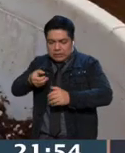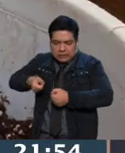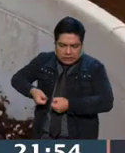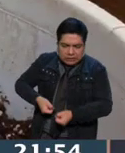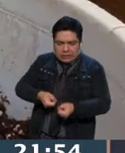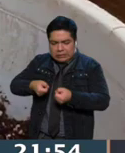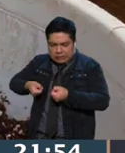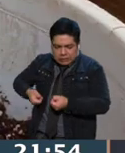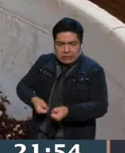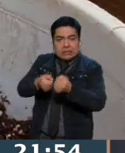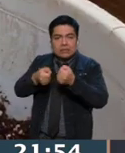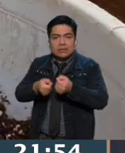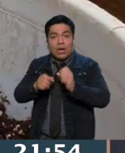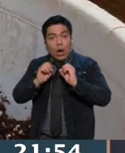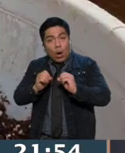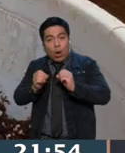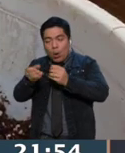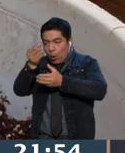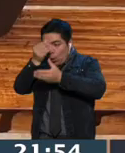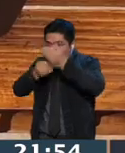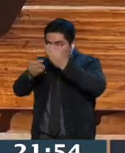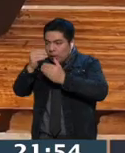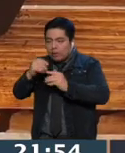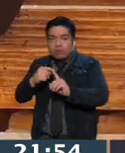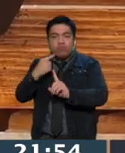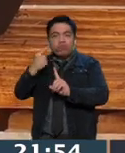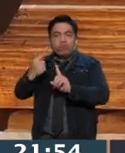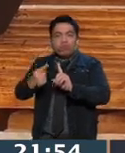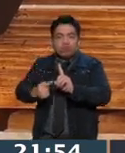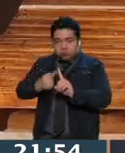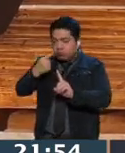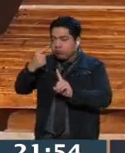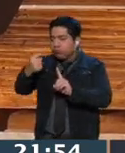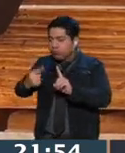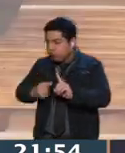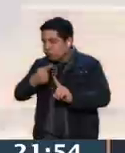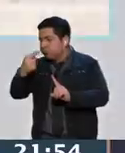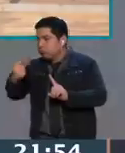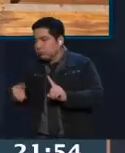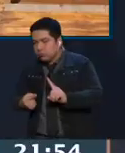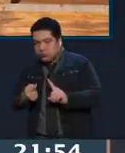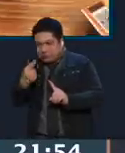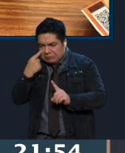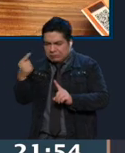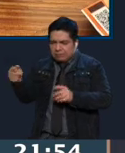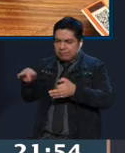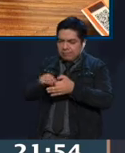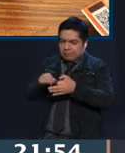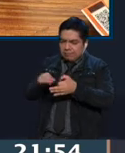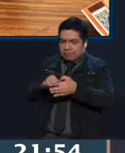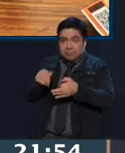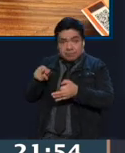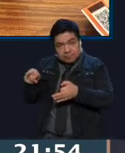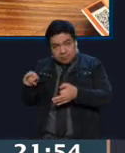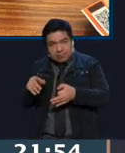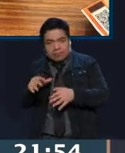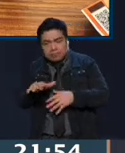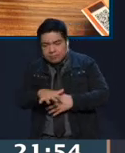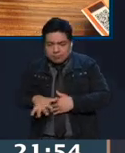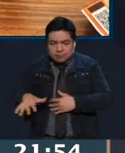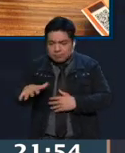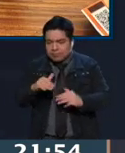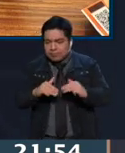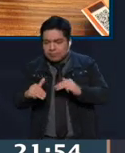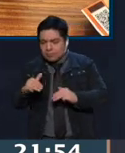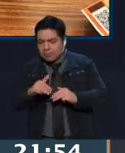mejor aprender sobre el ciclo agrícola de la milpa, que muchas veces, aunque está aquí a la vuelta de la esquina, la zona rural de la Ciudad de